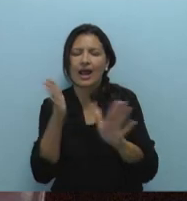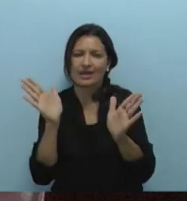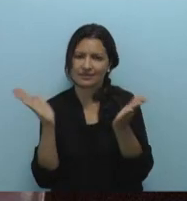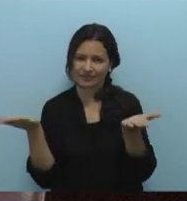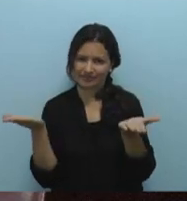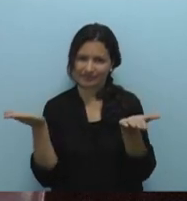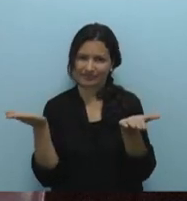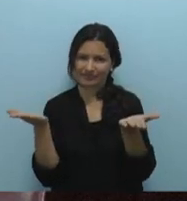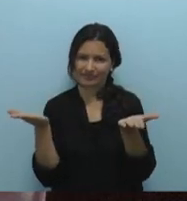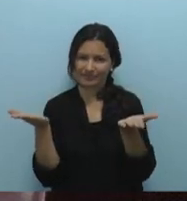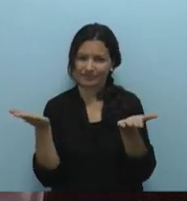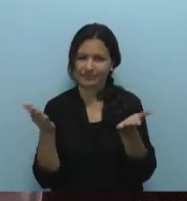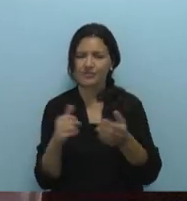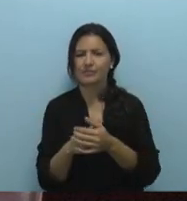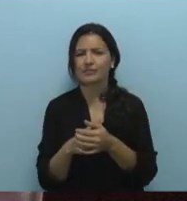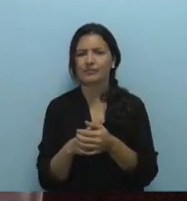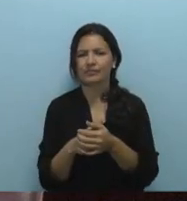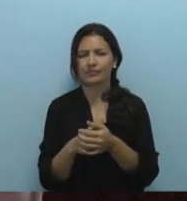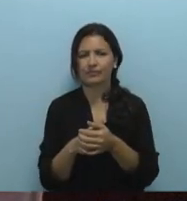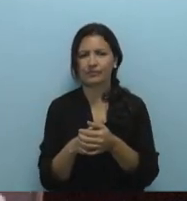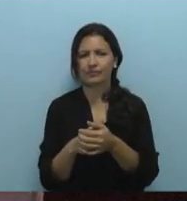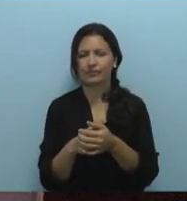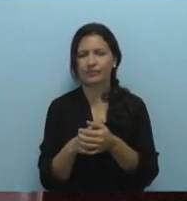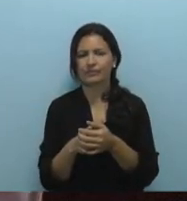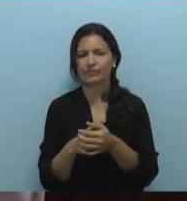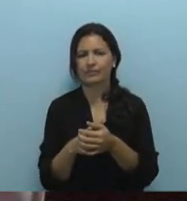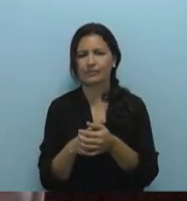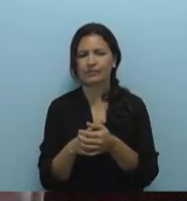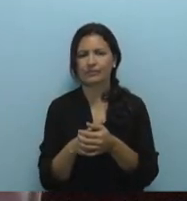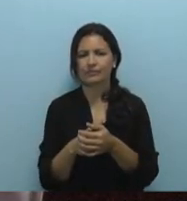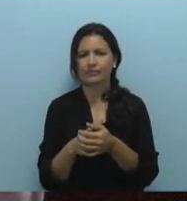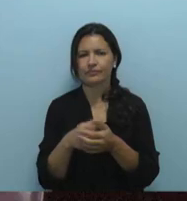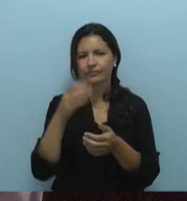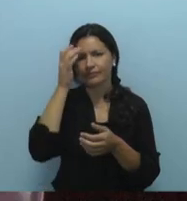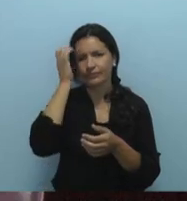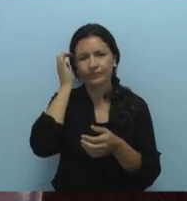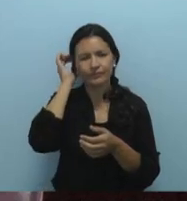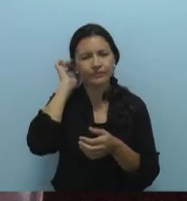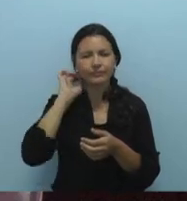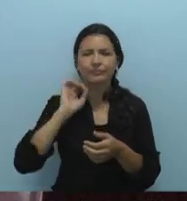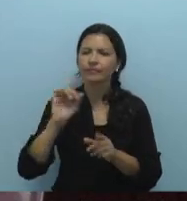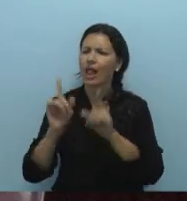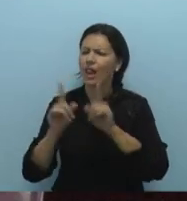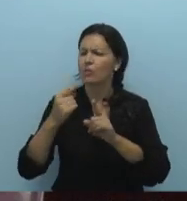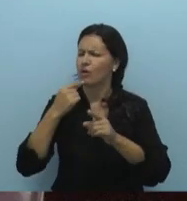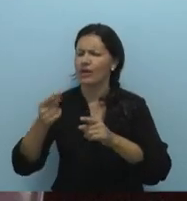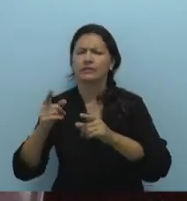75 años. Y quiero hacer una aclaración también, cuando se habla y cuando se miente acerca de